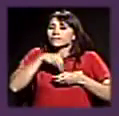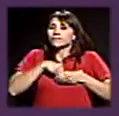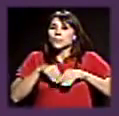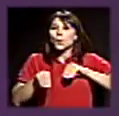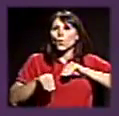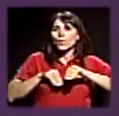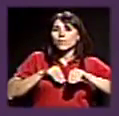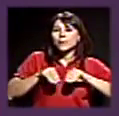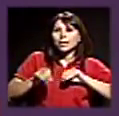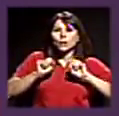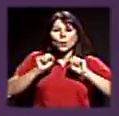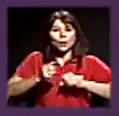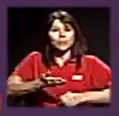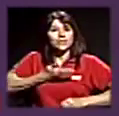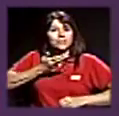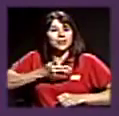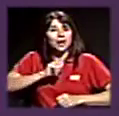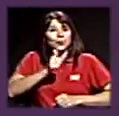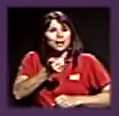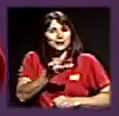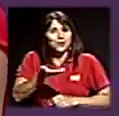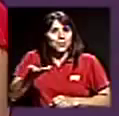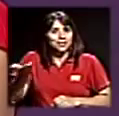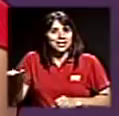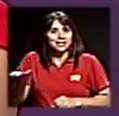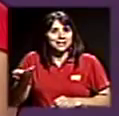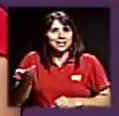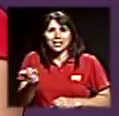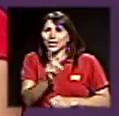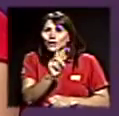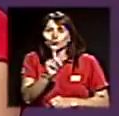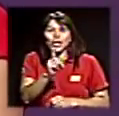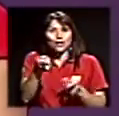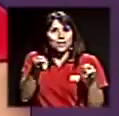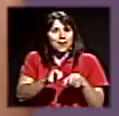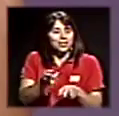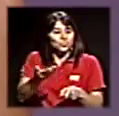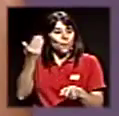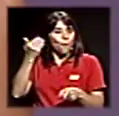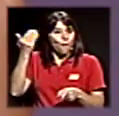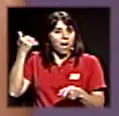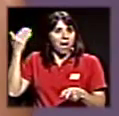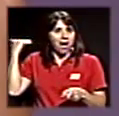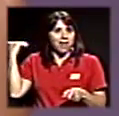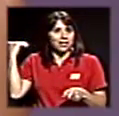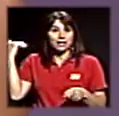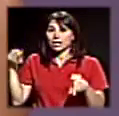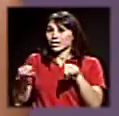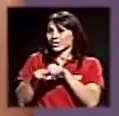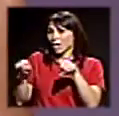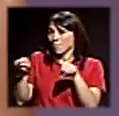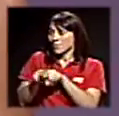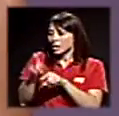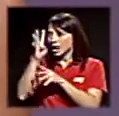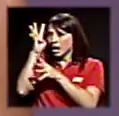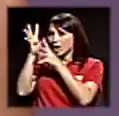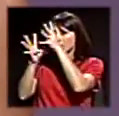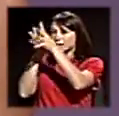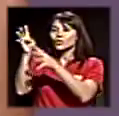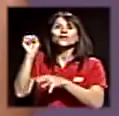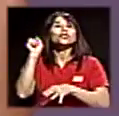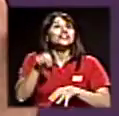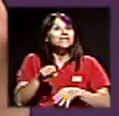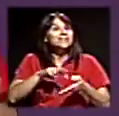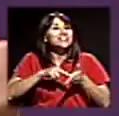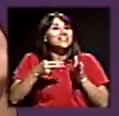de poder respirar otras cosas que no sea lo que ya tienen atrás. Y desde la creación, porque también están haciendo... porque es trascender el